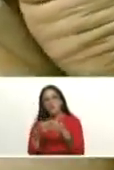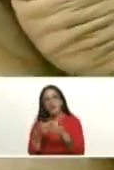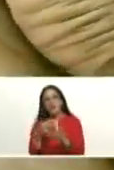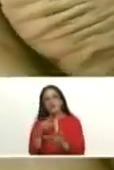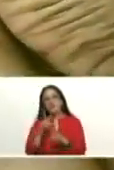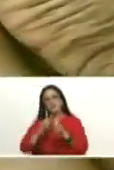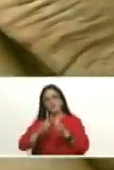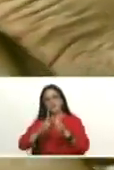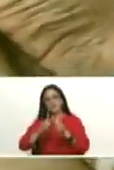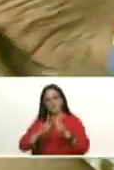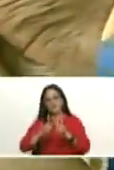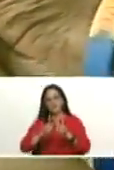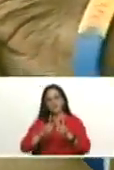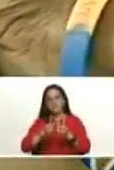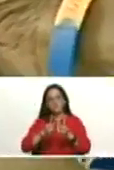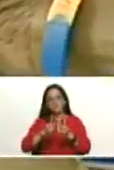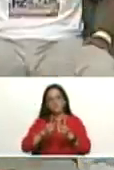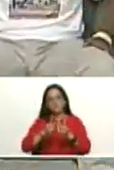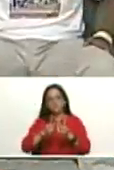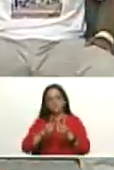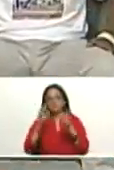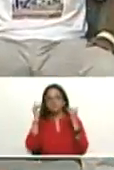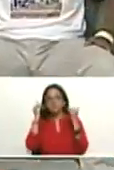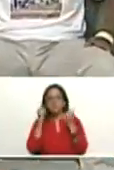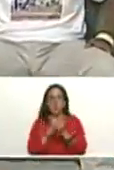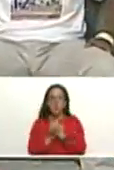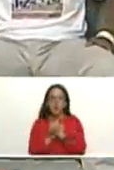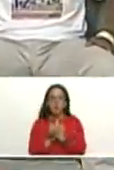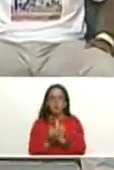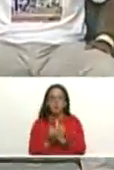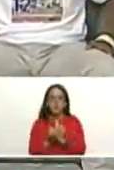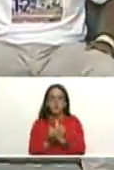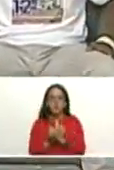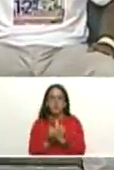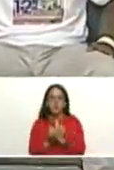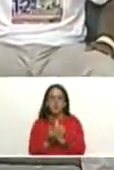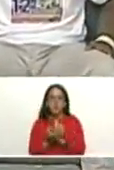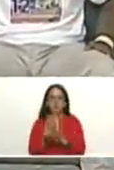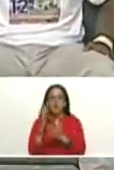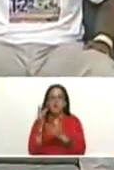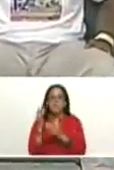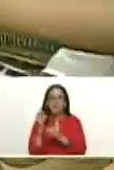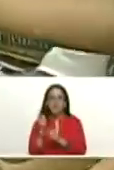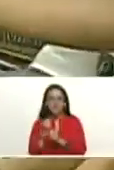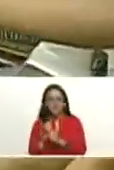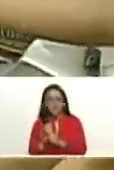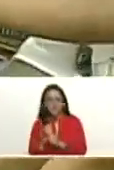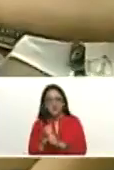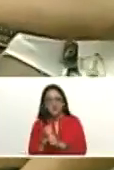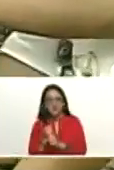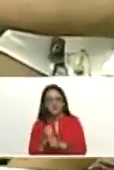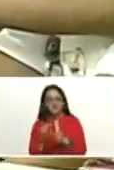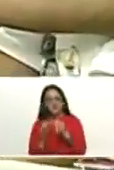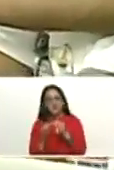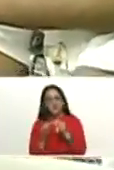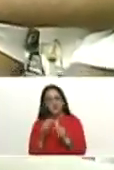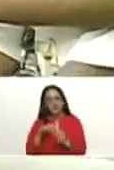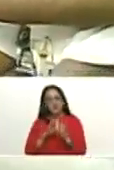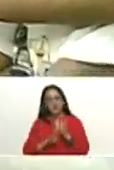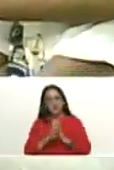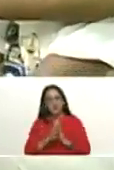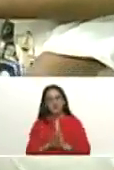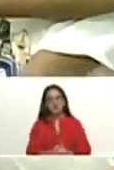misión Vivienda Venezuela, conmemoramos con amor y con mucha esperanza de que seguiremos nosotros